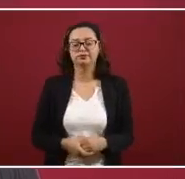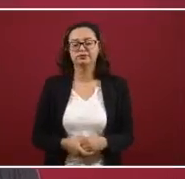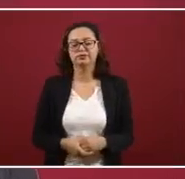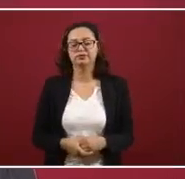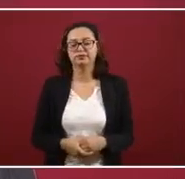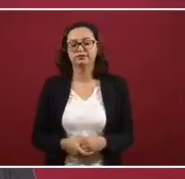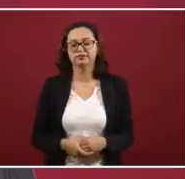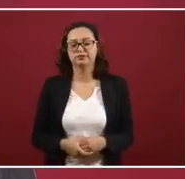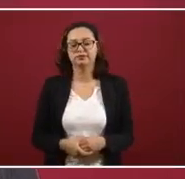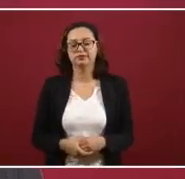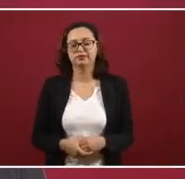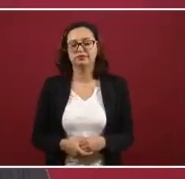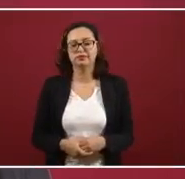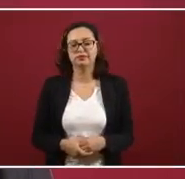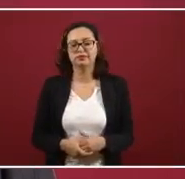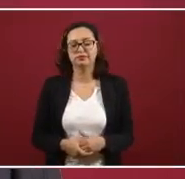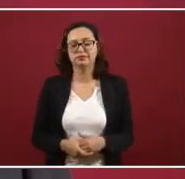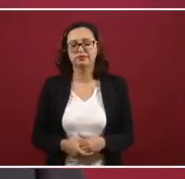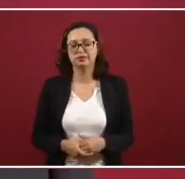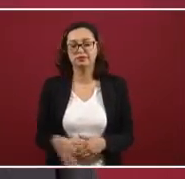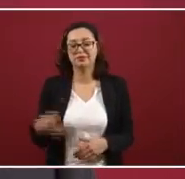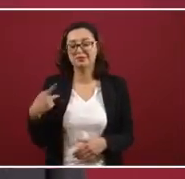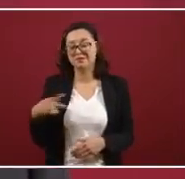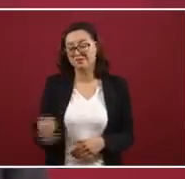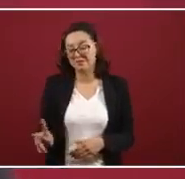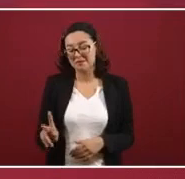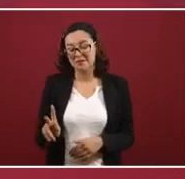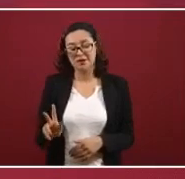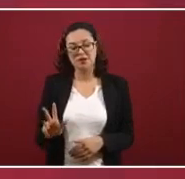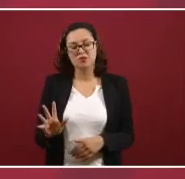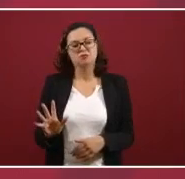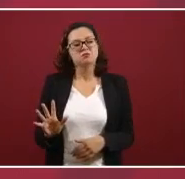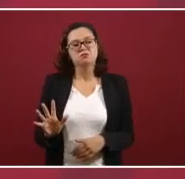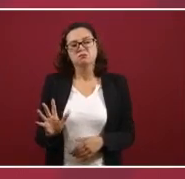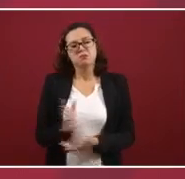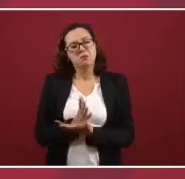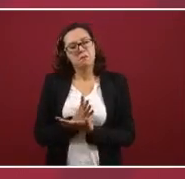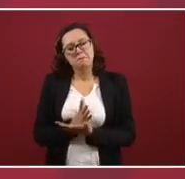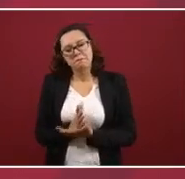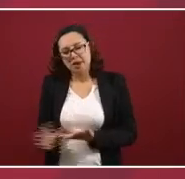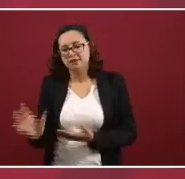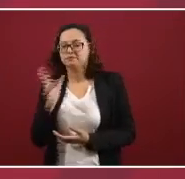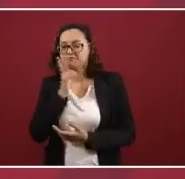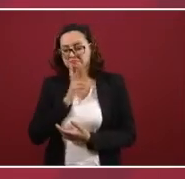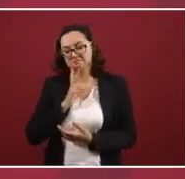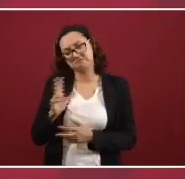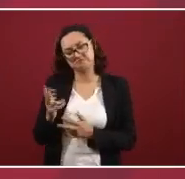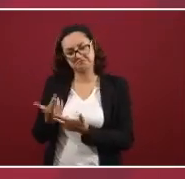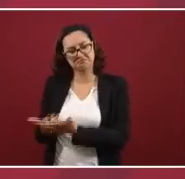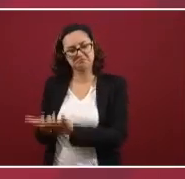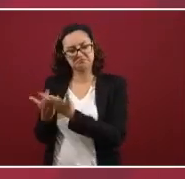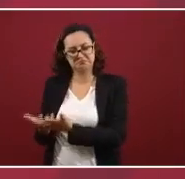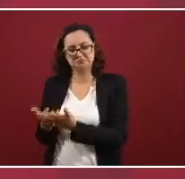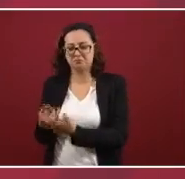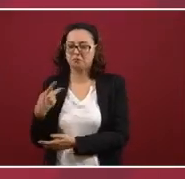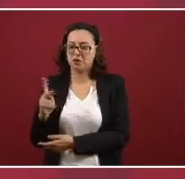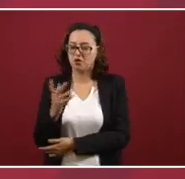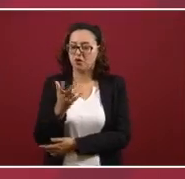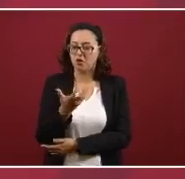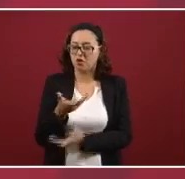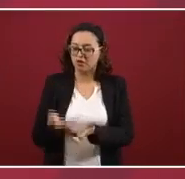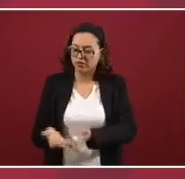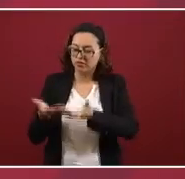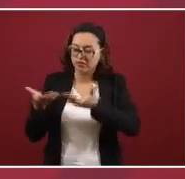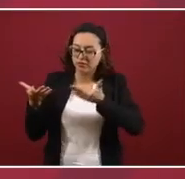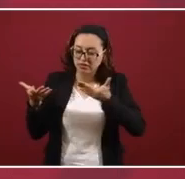pero más que el petróleo, es una región con tierras fértiles, con